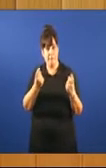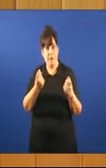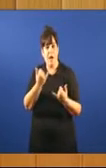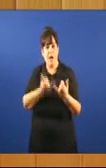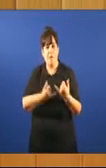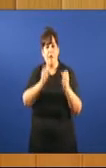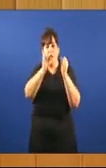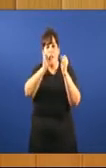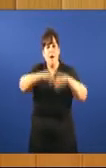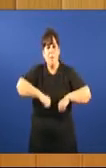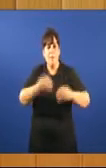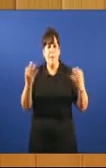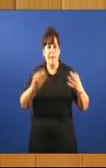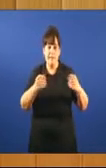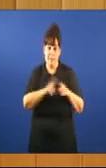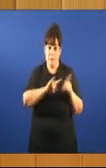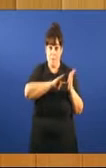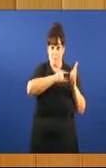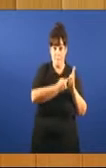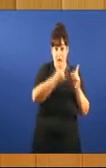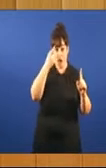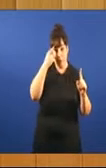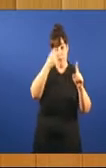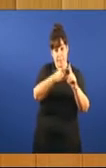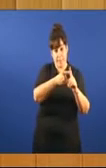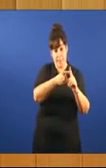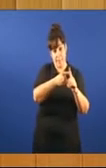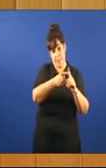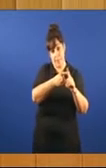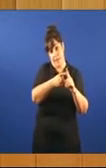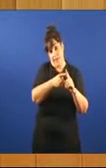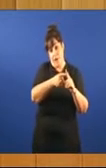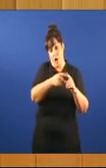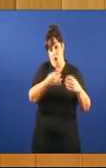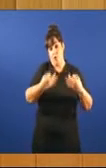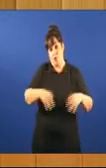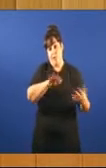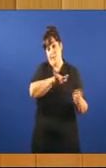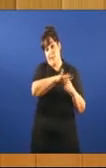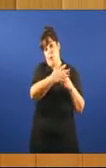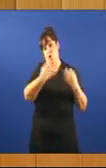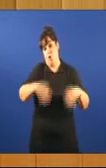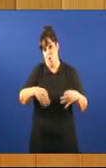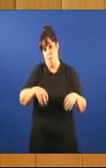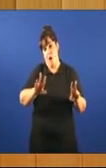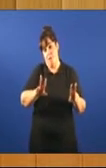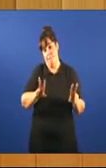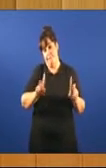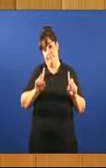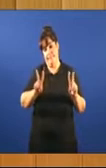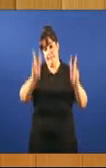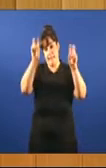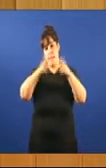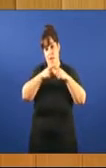unanimidade un plan xeral de normalización lingüística. E vostedes traizoaron ese